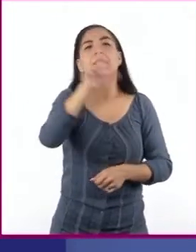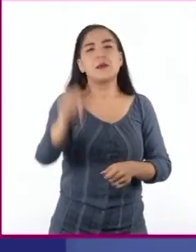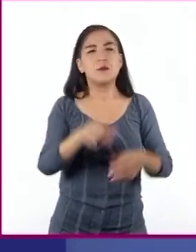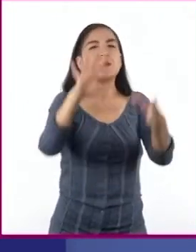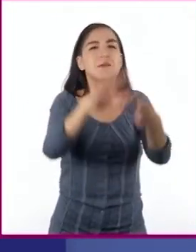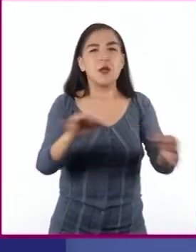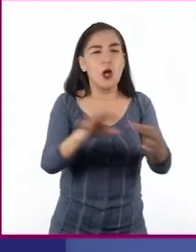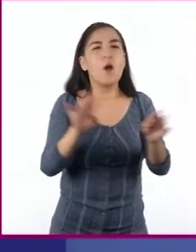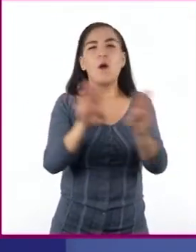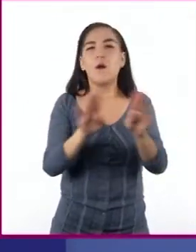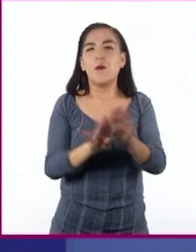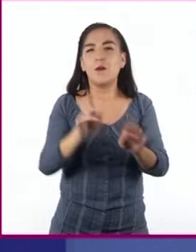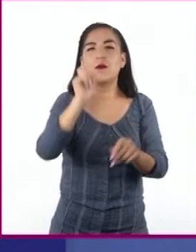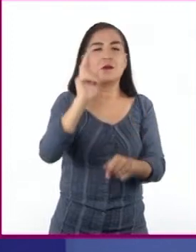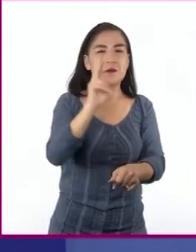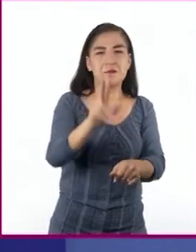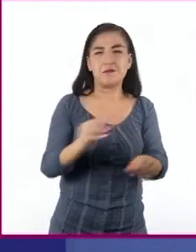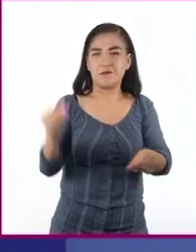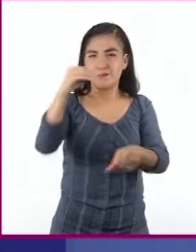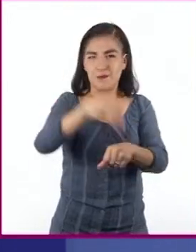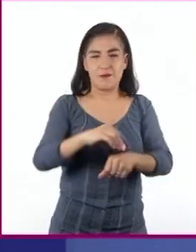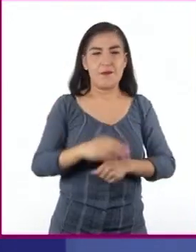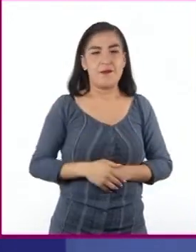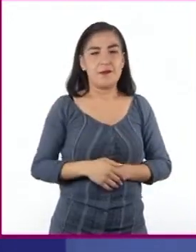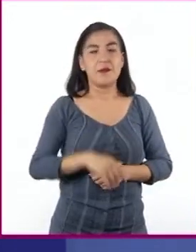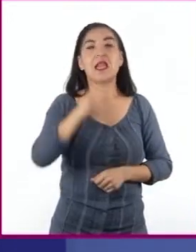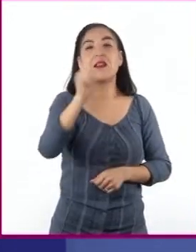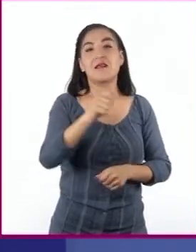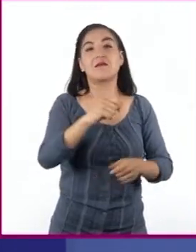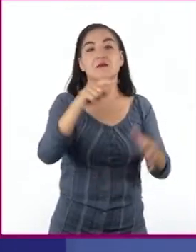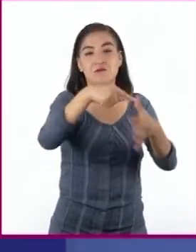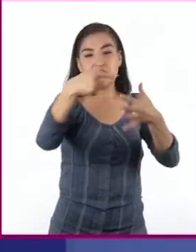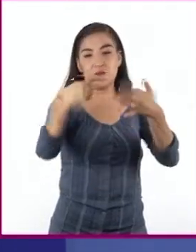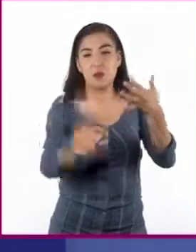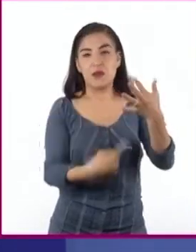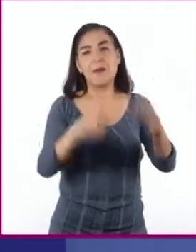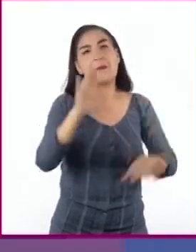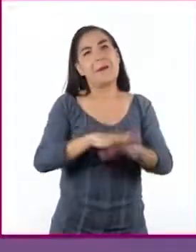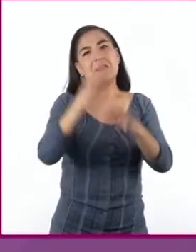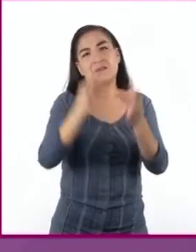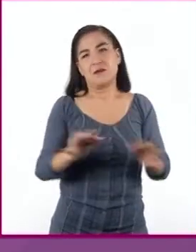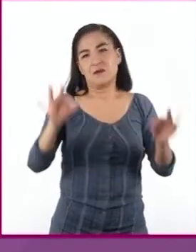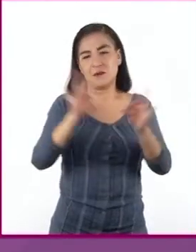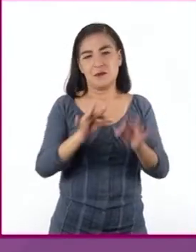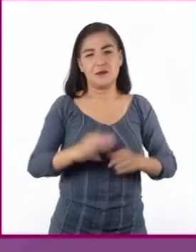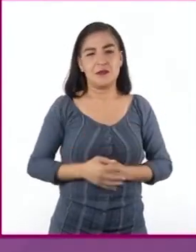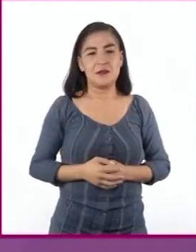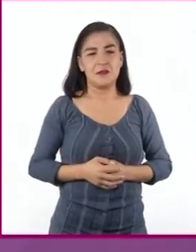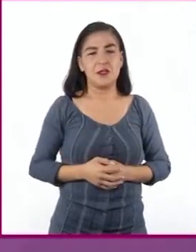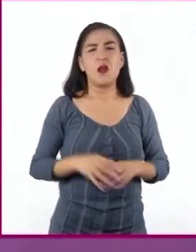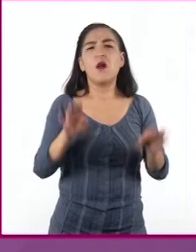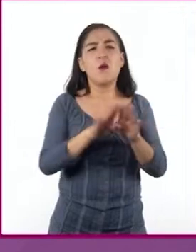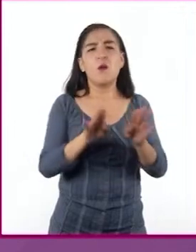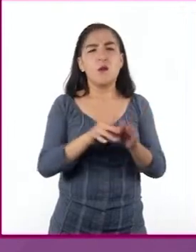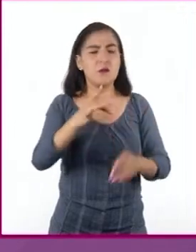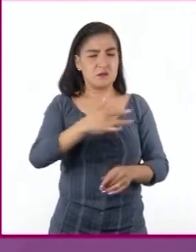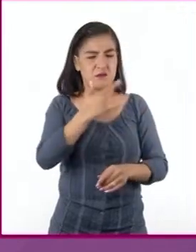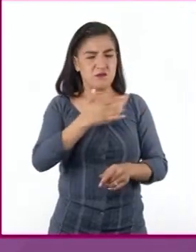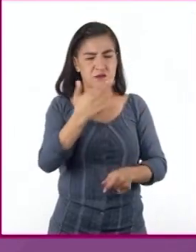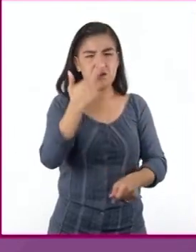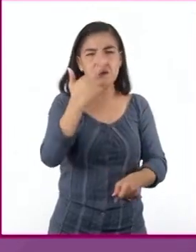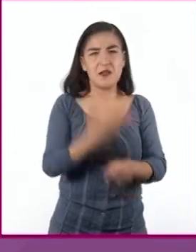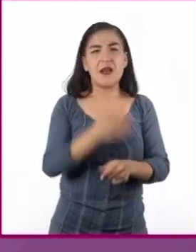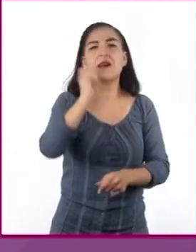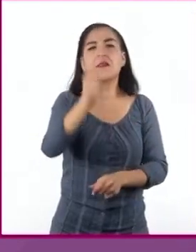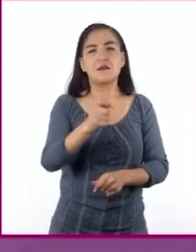aplicar. Tomen nota de los puntos que consideren importantes. Asumir una postura crítica ante la